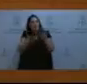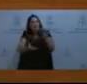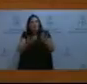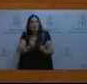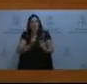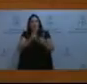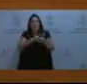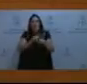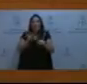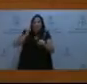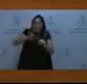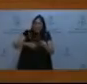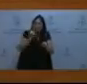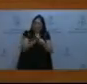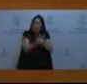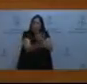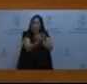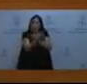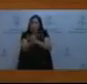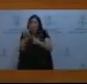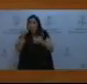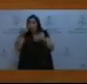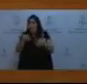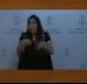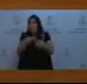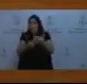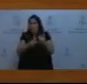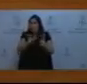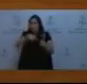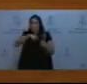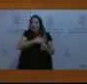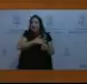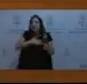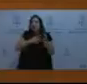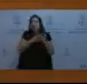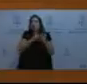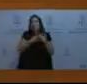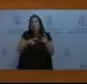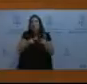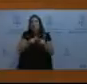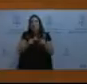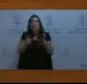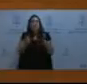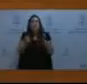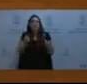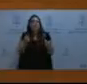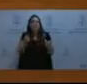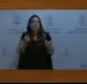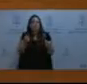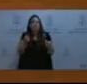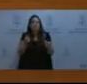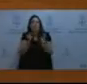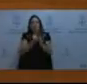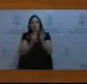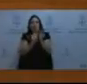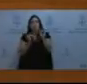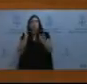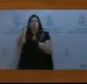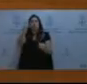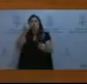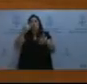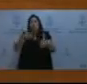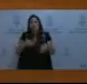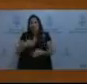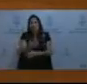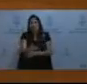riqueza y empleo, pero es que estamos muy lejos. Nosotros aspiraríamos a un sobresaliente y estamos en el muy deficiente. Y mire, también el análisis del